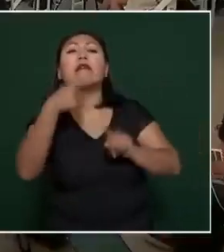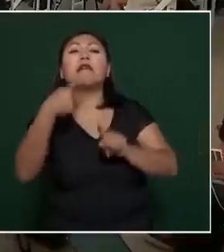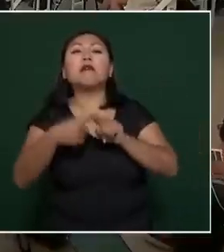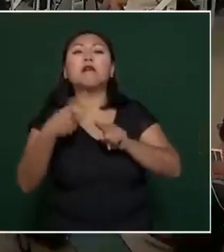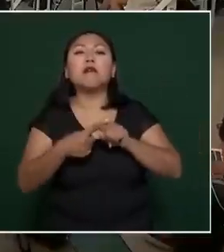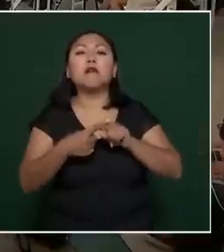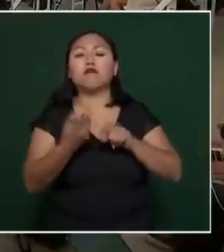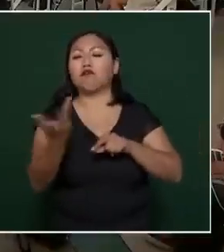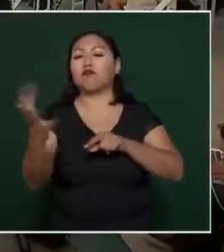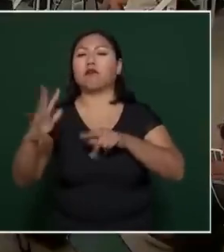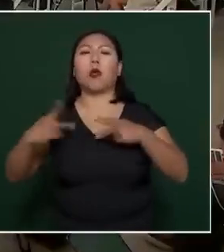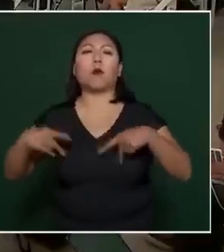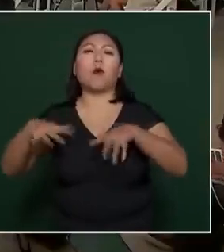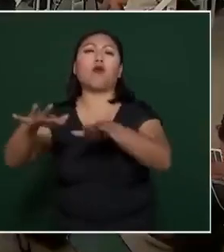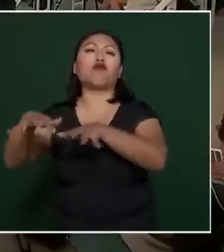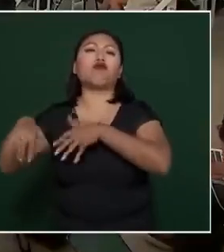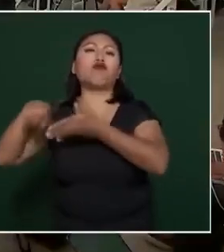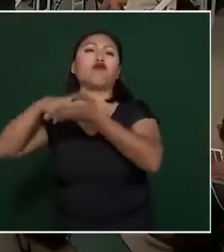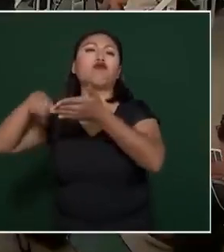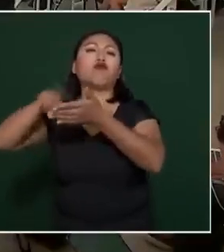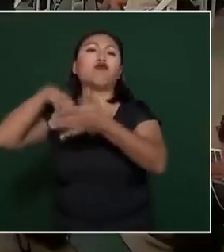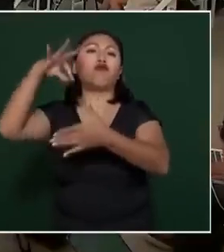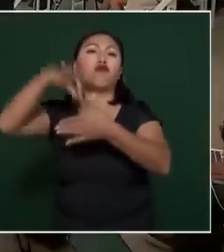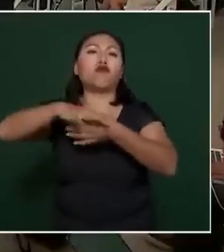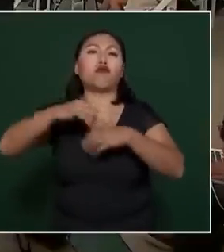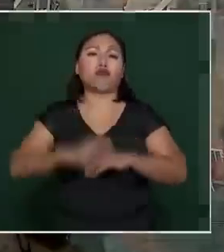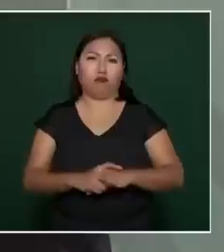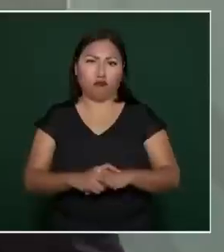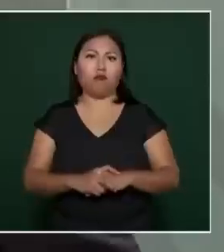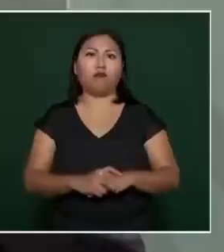municipales, como se elige a los gobernadores, como se elige